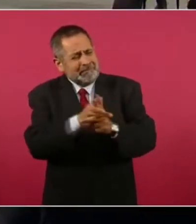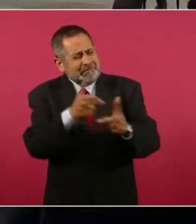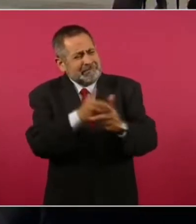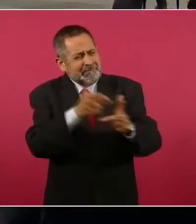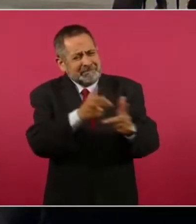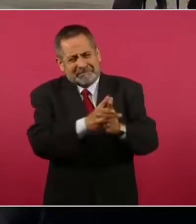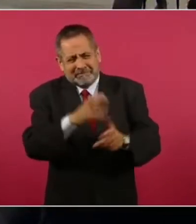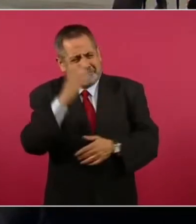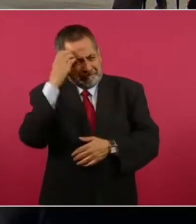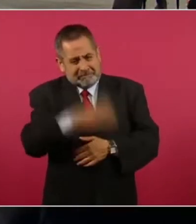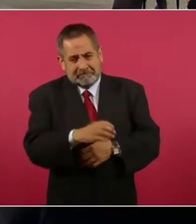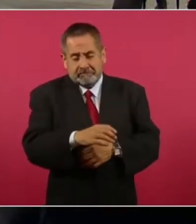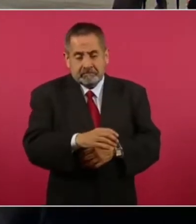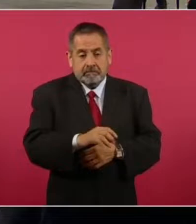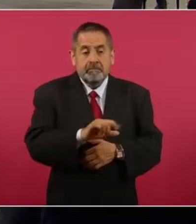pasado le subieron más.